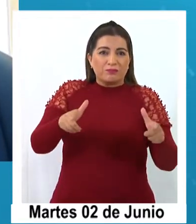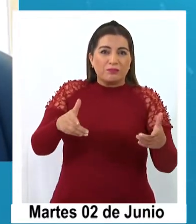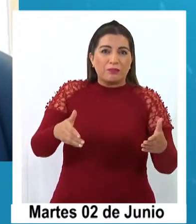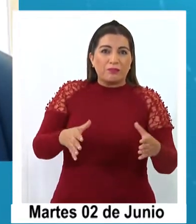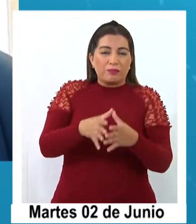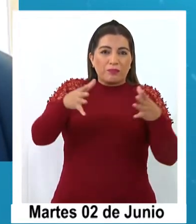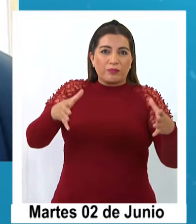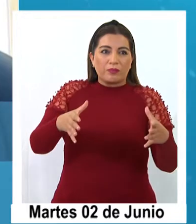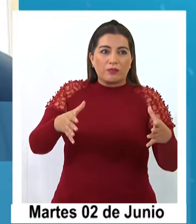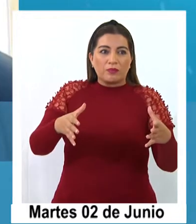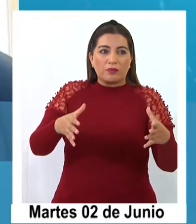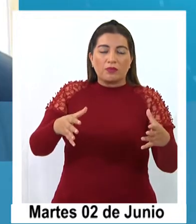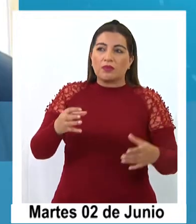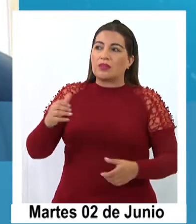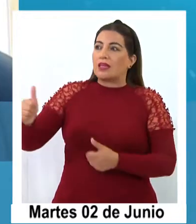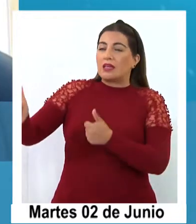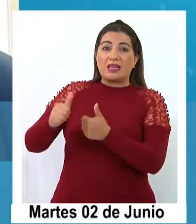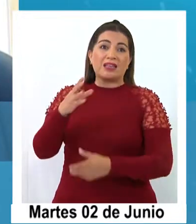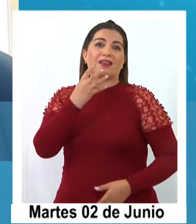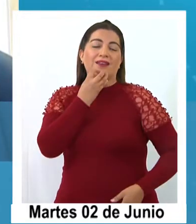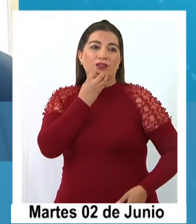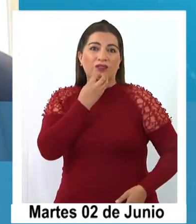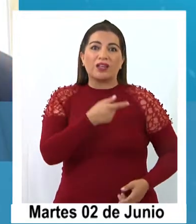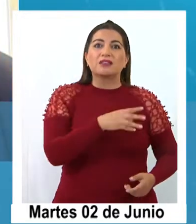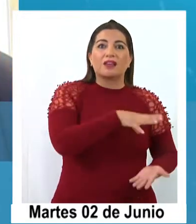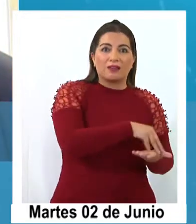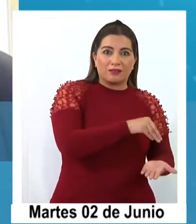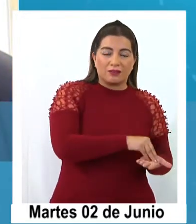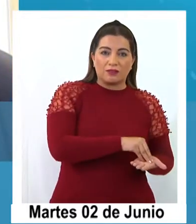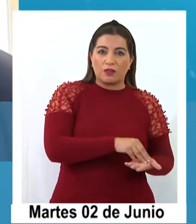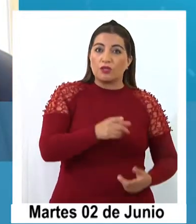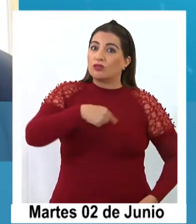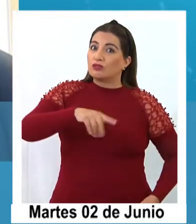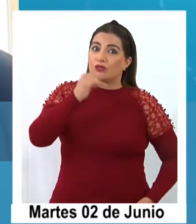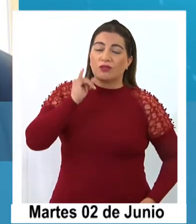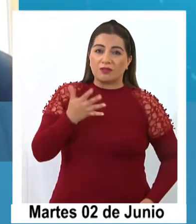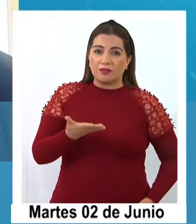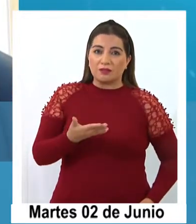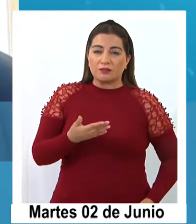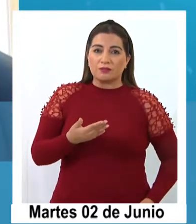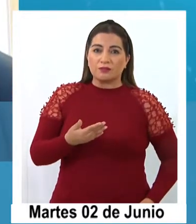comunas, que las regiones vecinas, que Arica y Antofagasta. Entonces, nosotros,